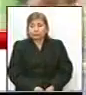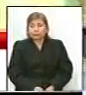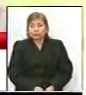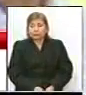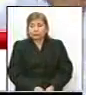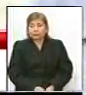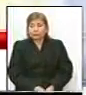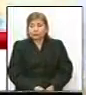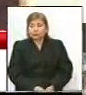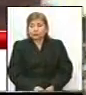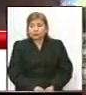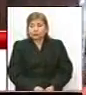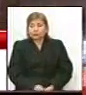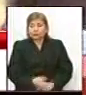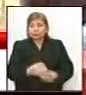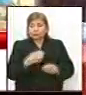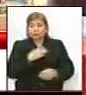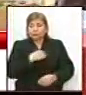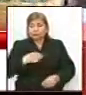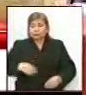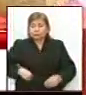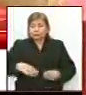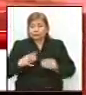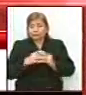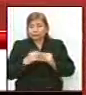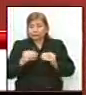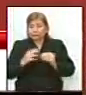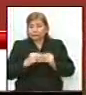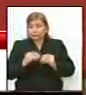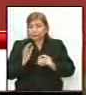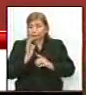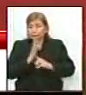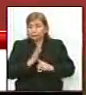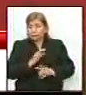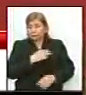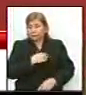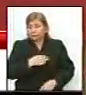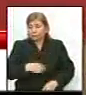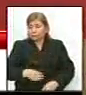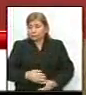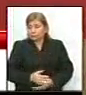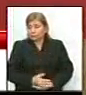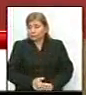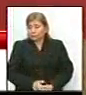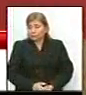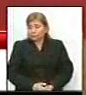al Ministerio de Producción. ¿Dónde está el representante de acá? Está.